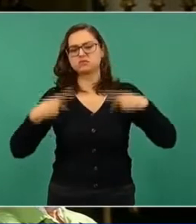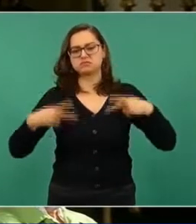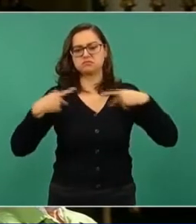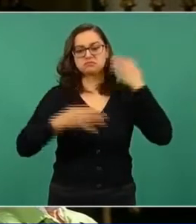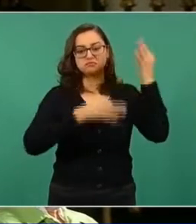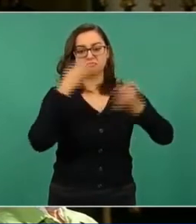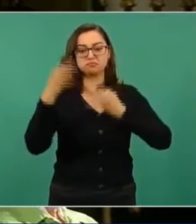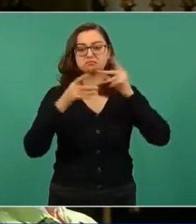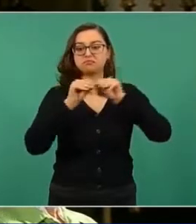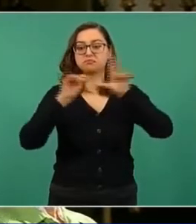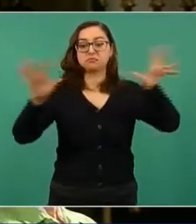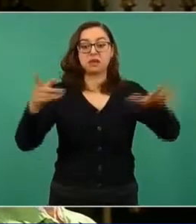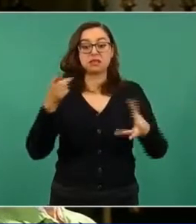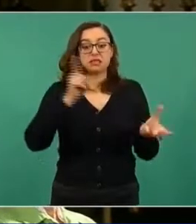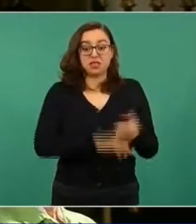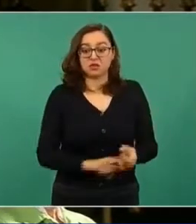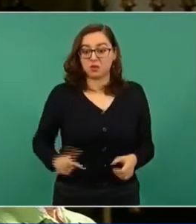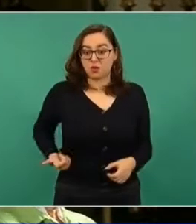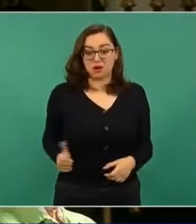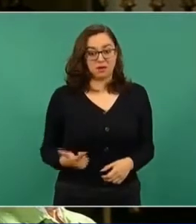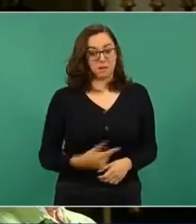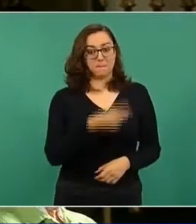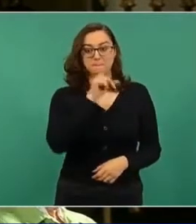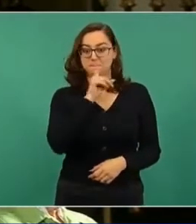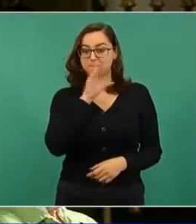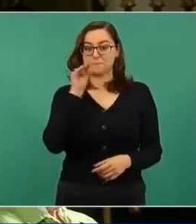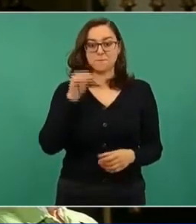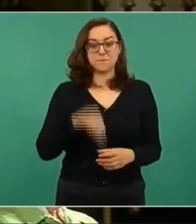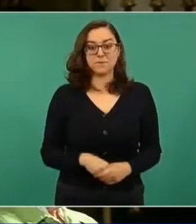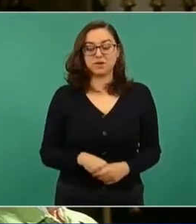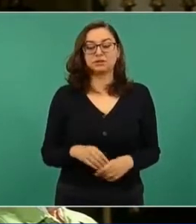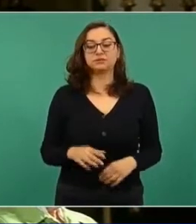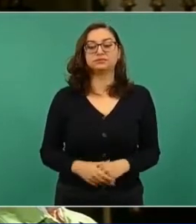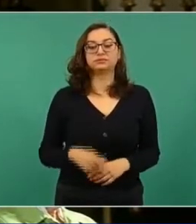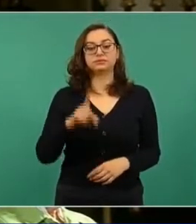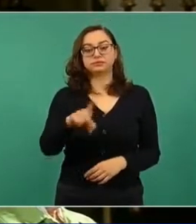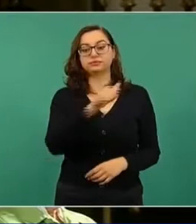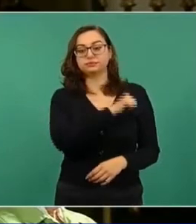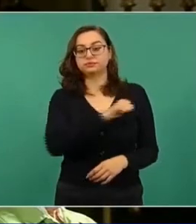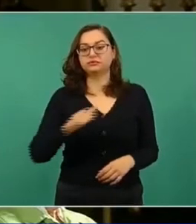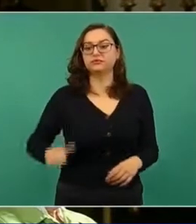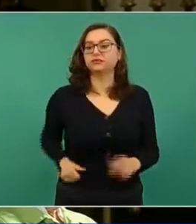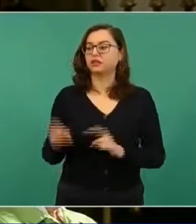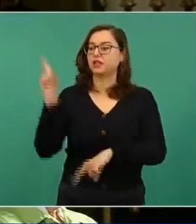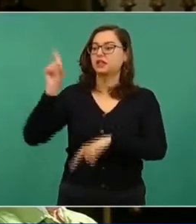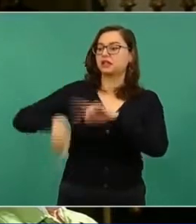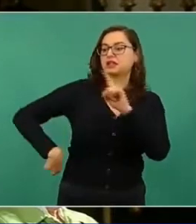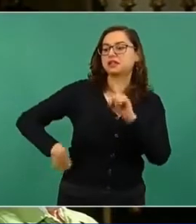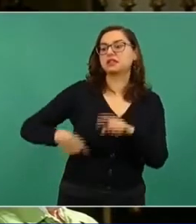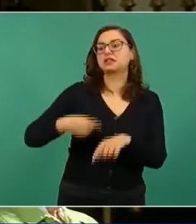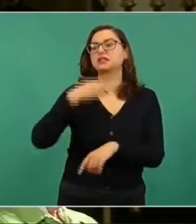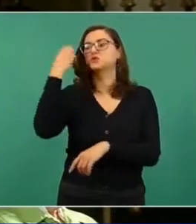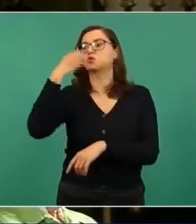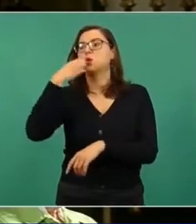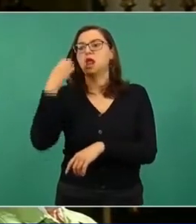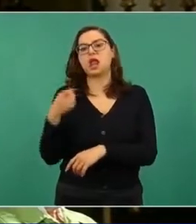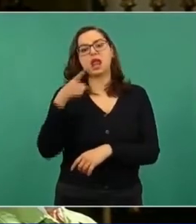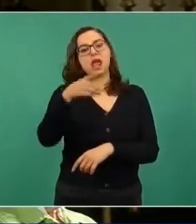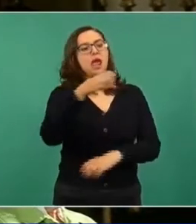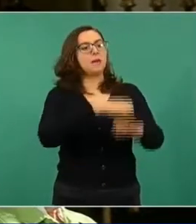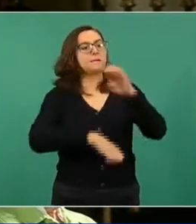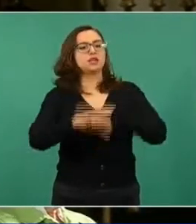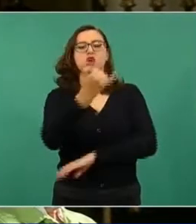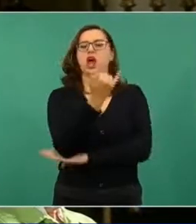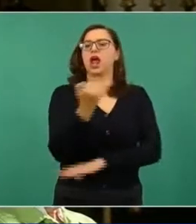la prensa de Guanajuato. Allí no es un escándalo que un alcalde cercene una escuela para ampliar el jardín de un empresario, pero